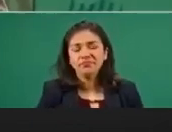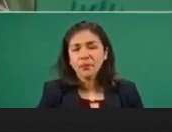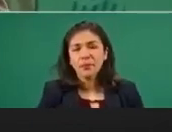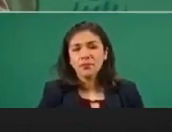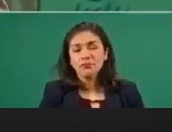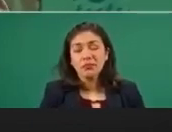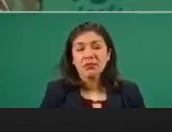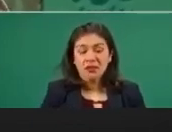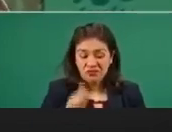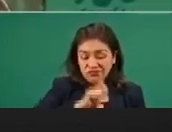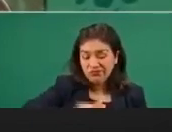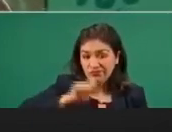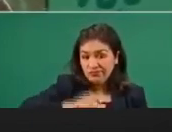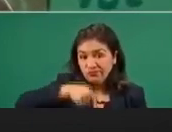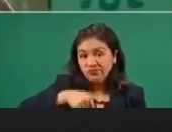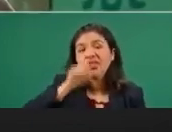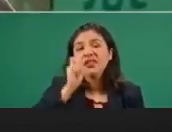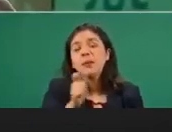mintió,